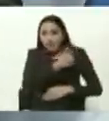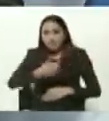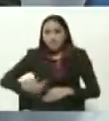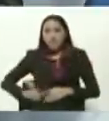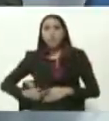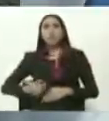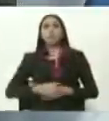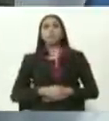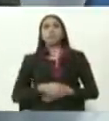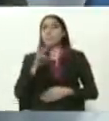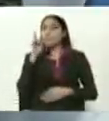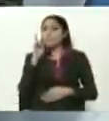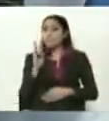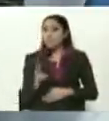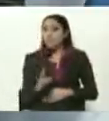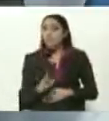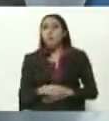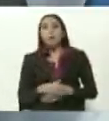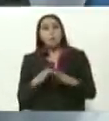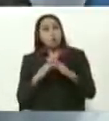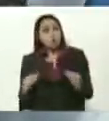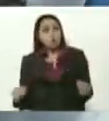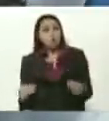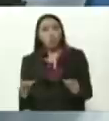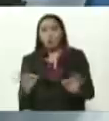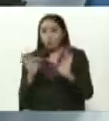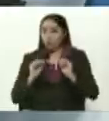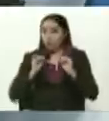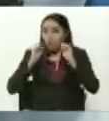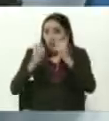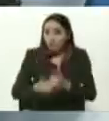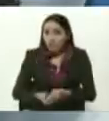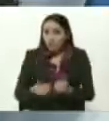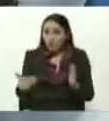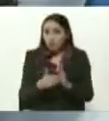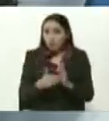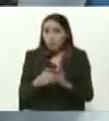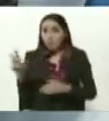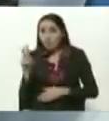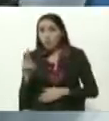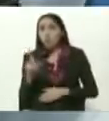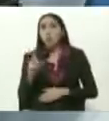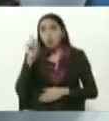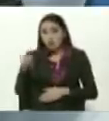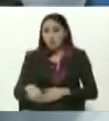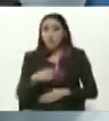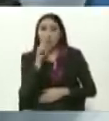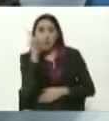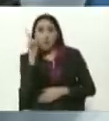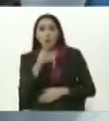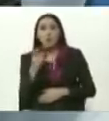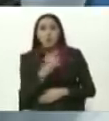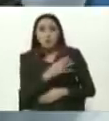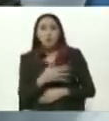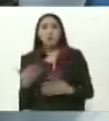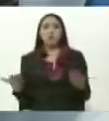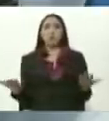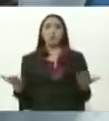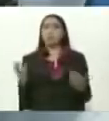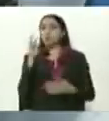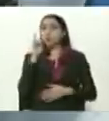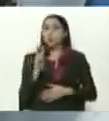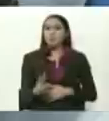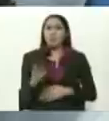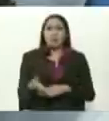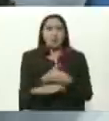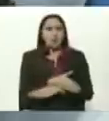vemos usted, vean ustedes, todo esto es caldo de cultivo para lo que pasó contra los venezolanos en Chile. Por Dios, eso no se había visto ni en